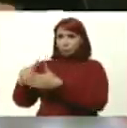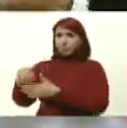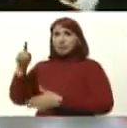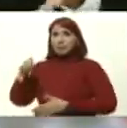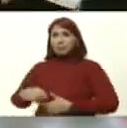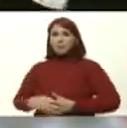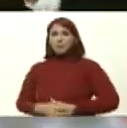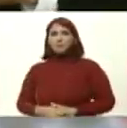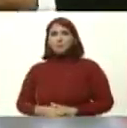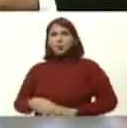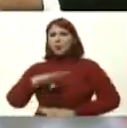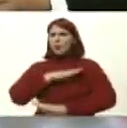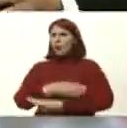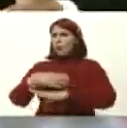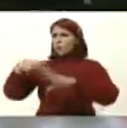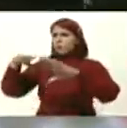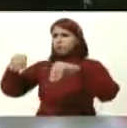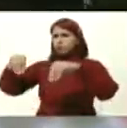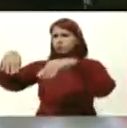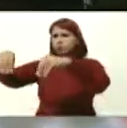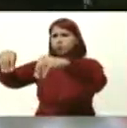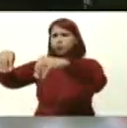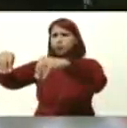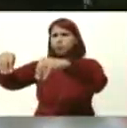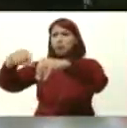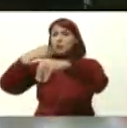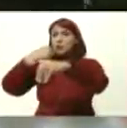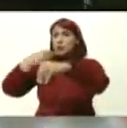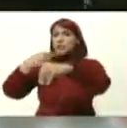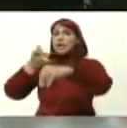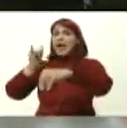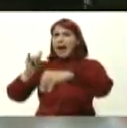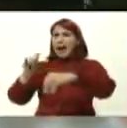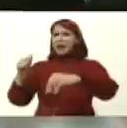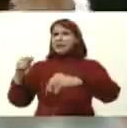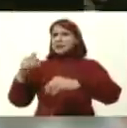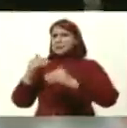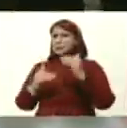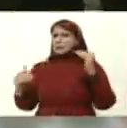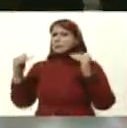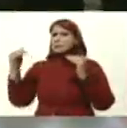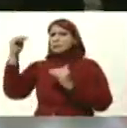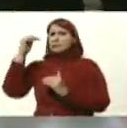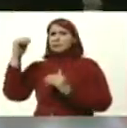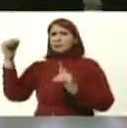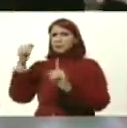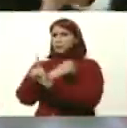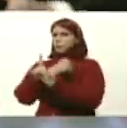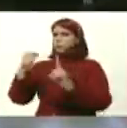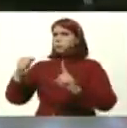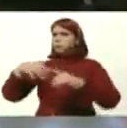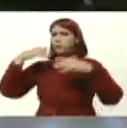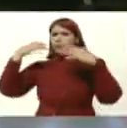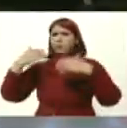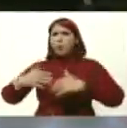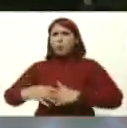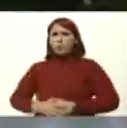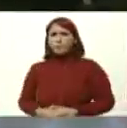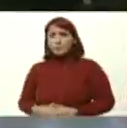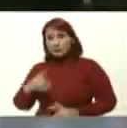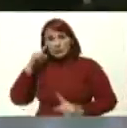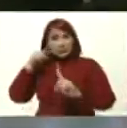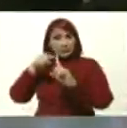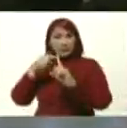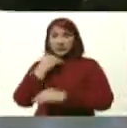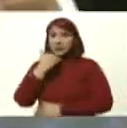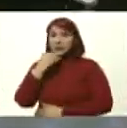registró un fuerte apagón, lo cual nos indica que se está desencadenando una escalada de sabotajes de alto nivel rumbo al